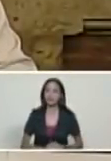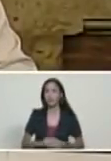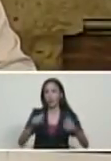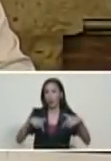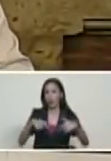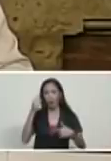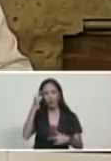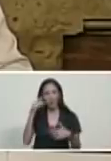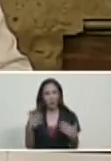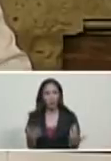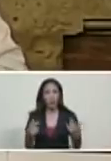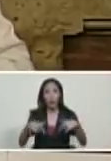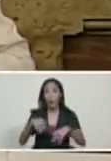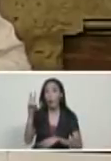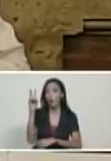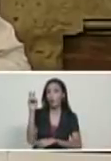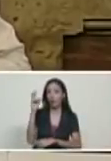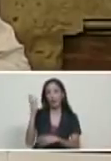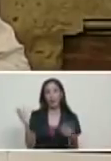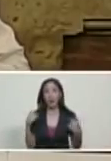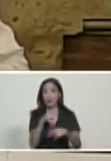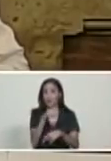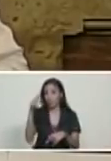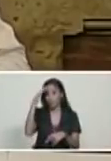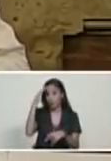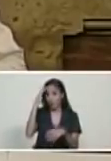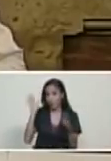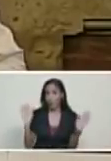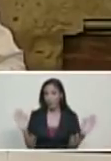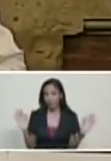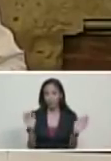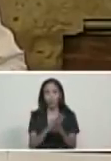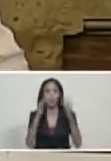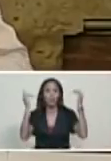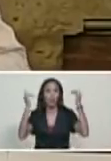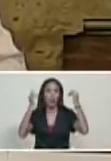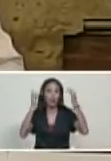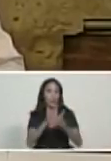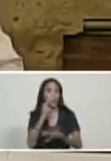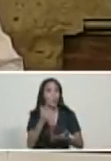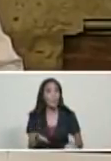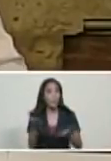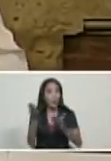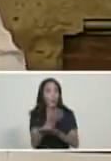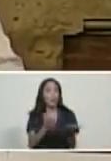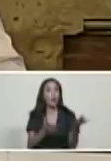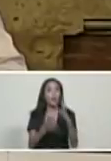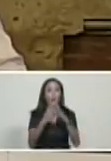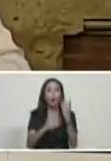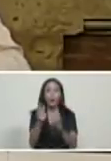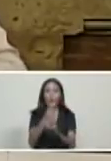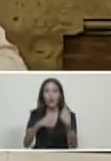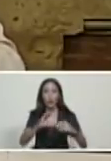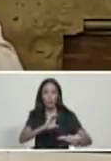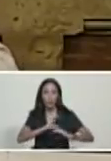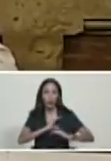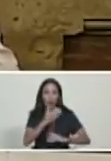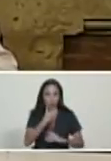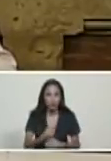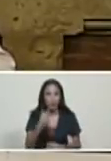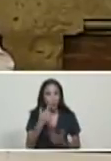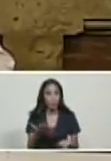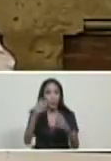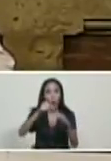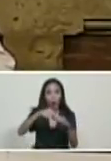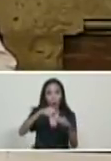viendo, los aguinaldos, ahórralo en oro y en petro, es ahorro